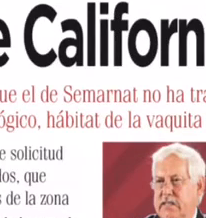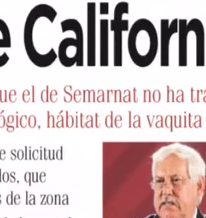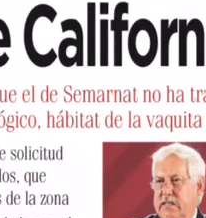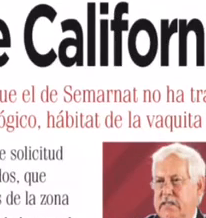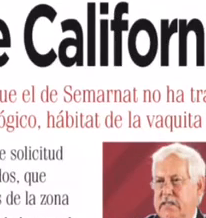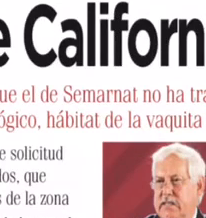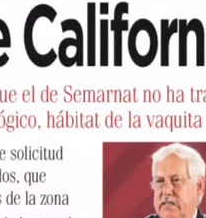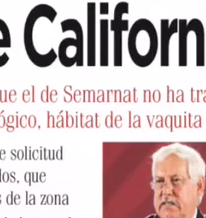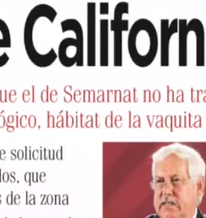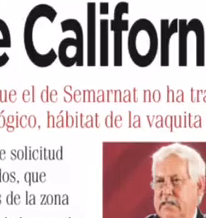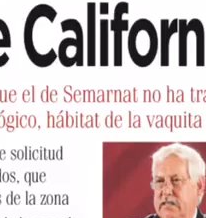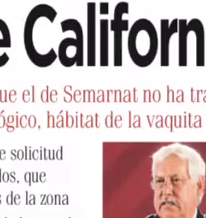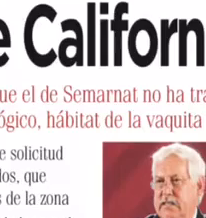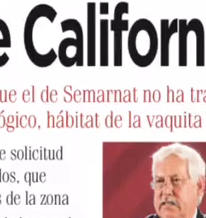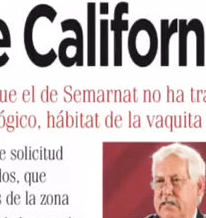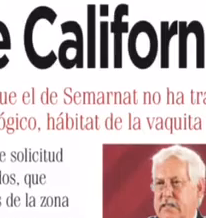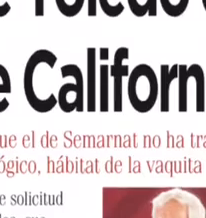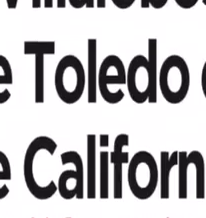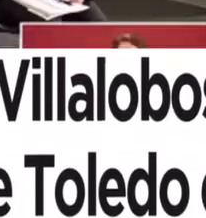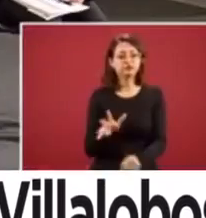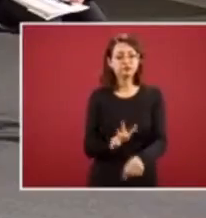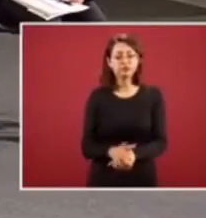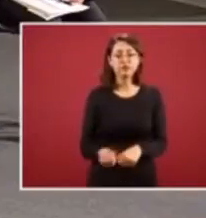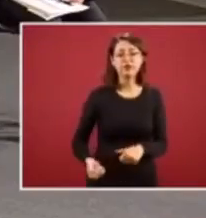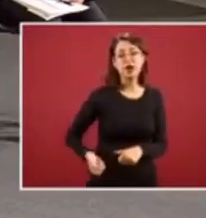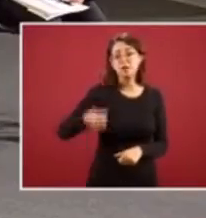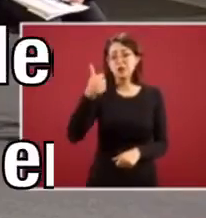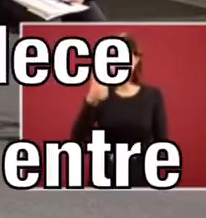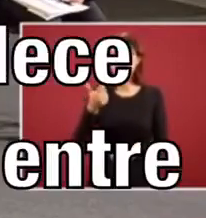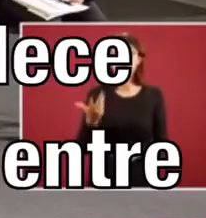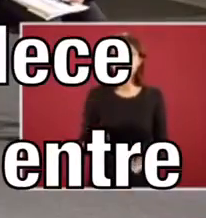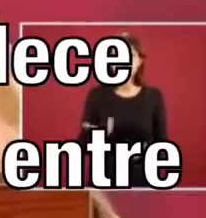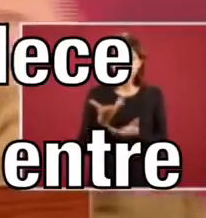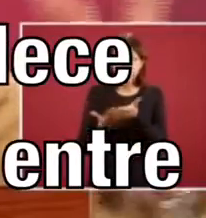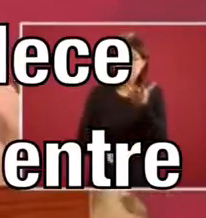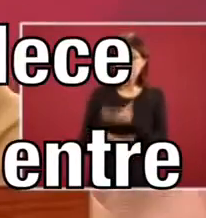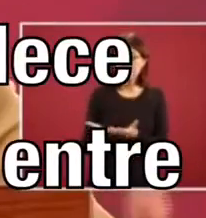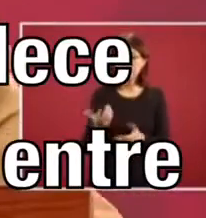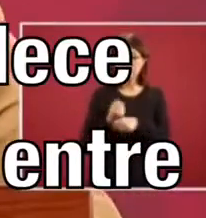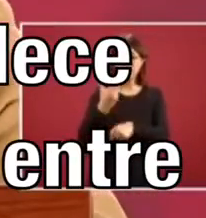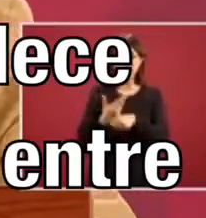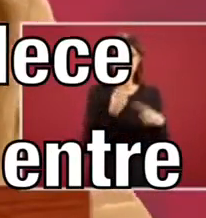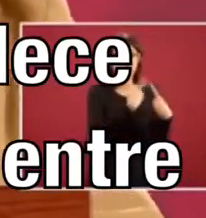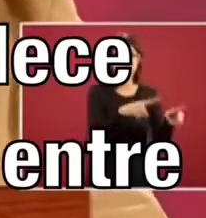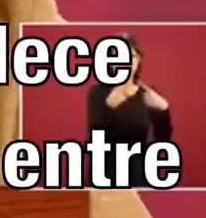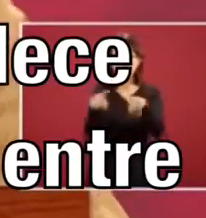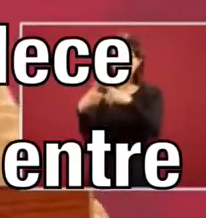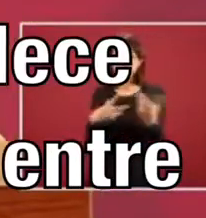transformación, yo creo, es que por vez primera estamos articulando acciones en conjunto con las diferentes secretarías.